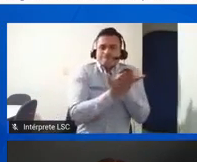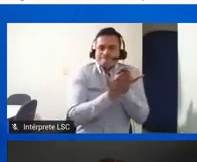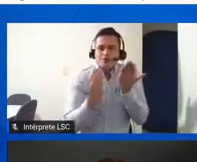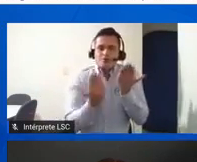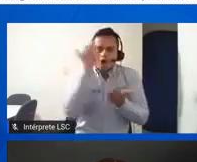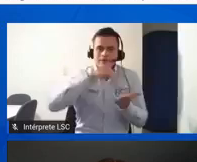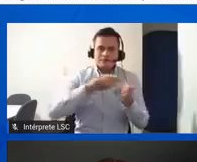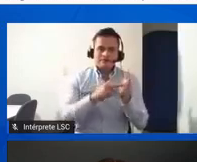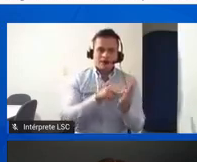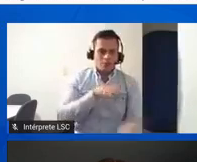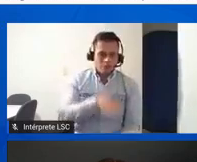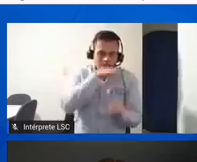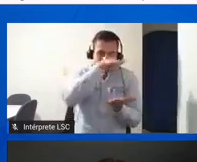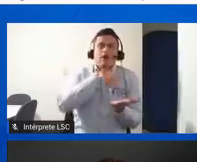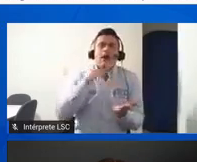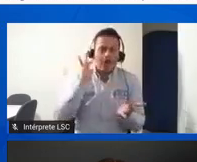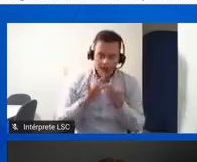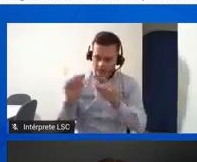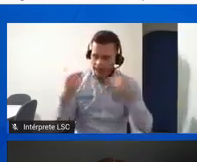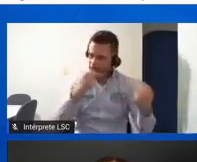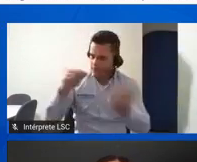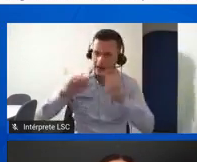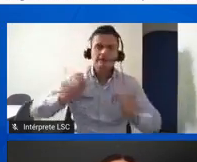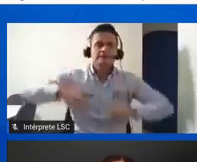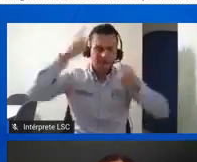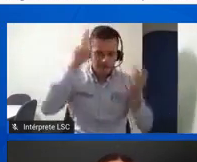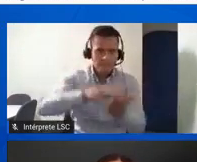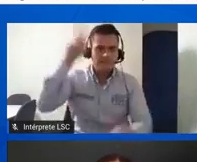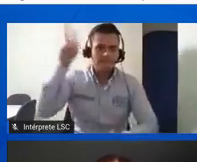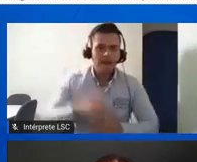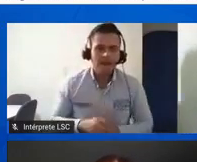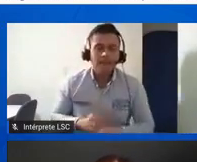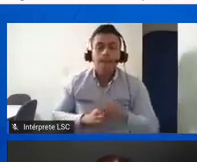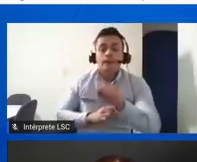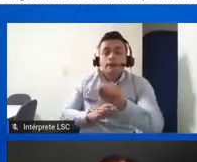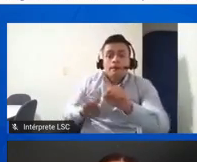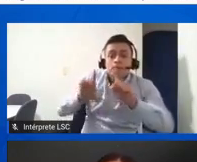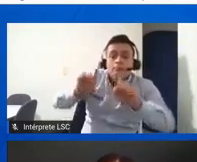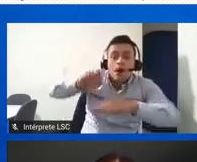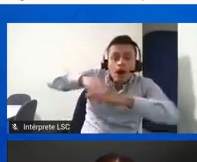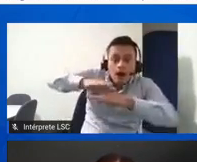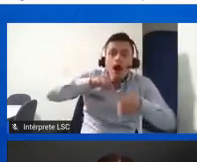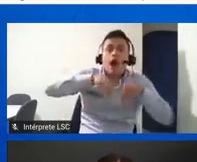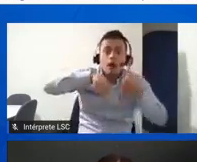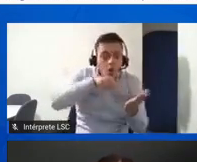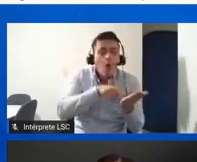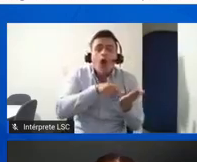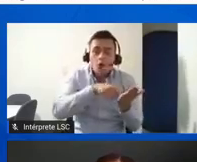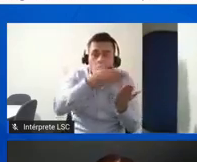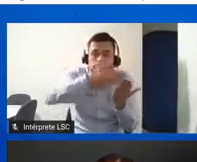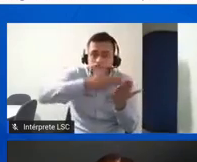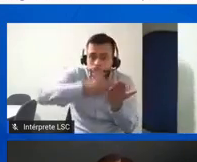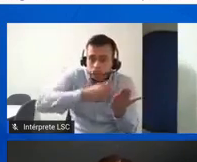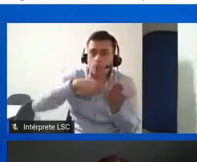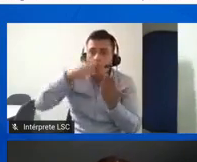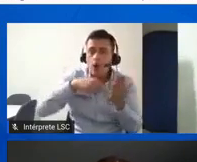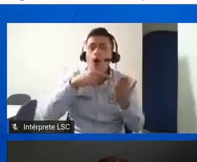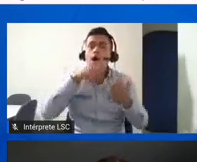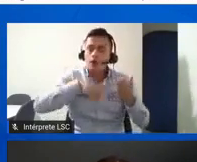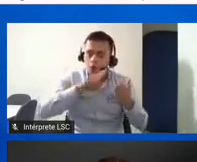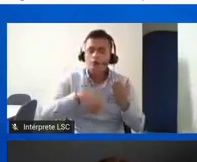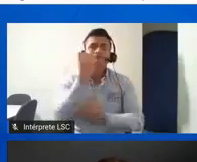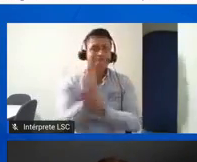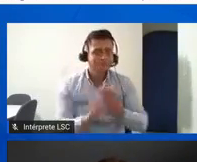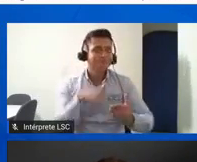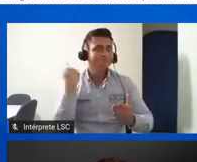al grupo que ya se iban a discutir. De rescate. Pero de los cuales muchos se murieron. Muchos de acuerdo. se murieron.